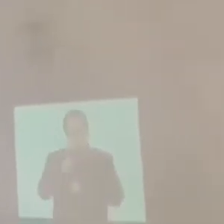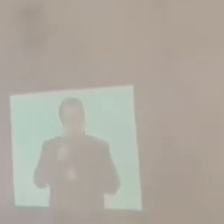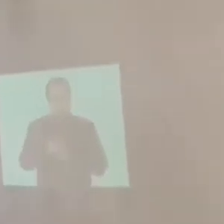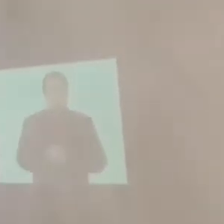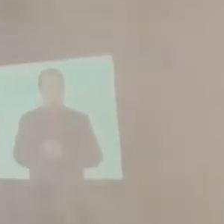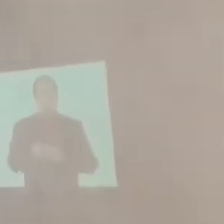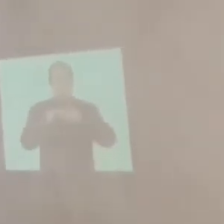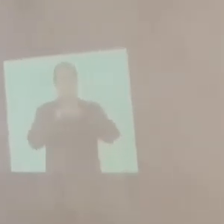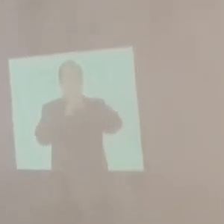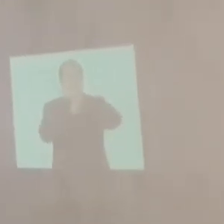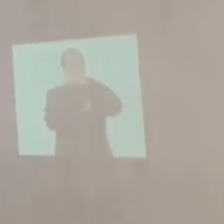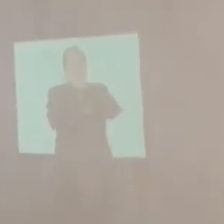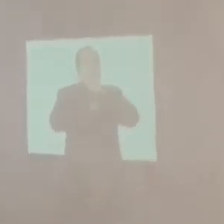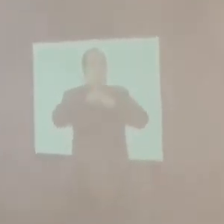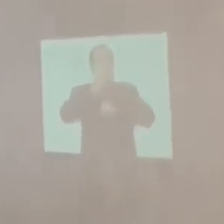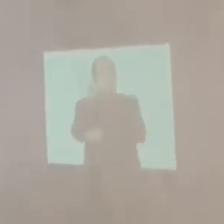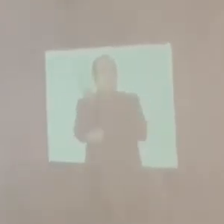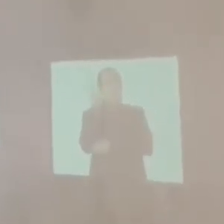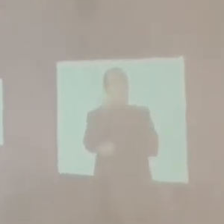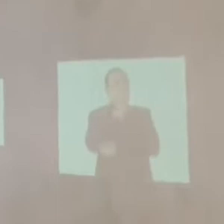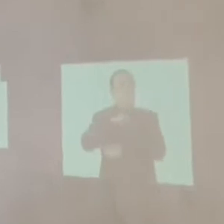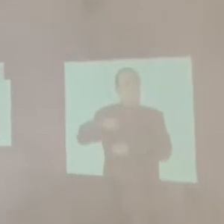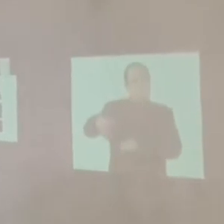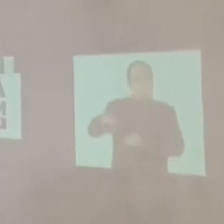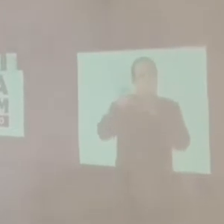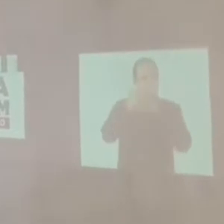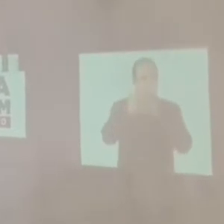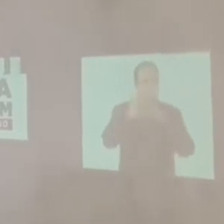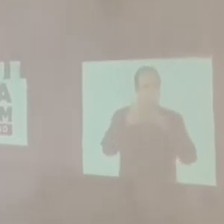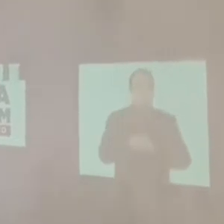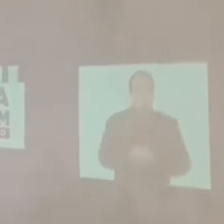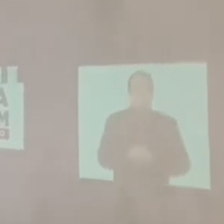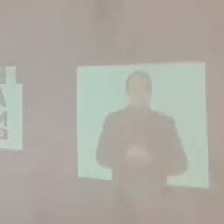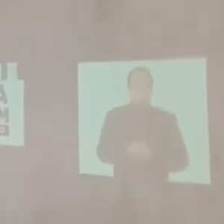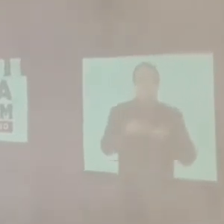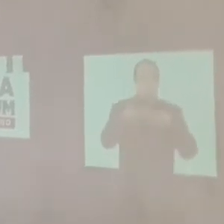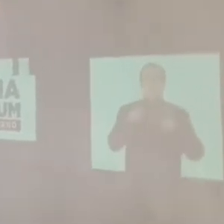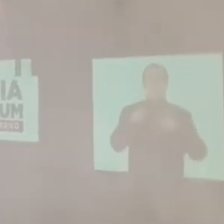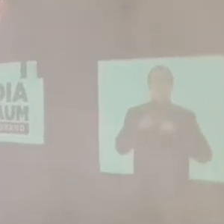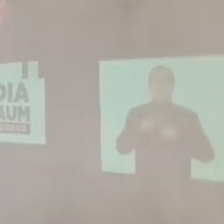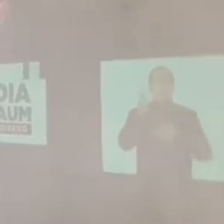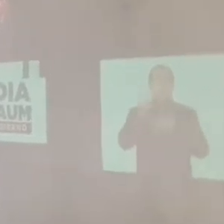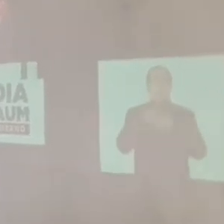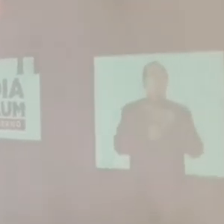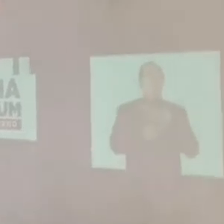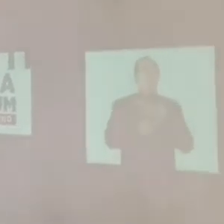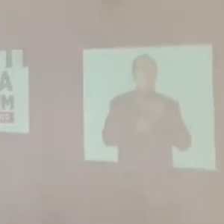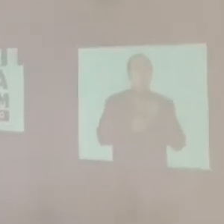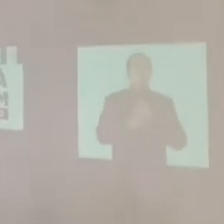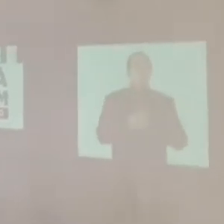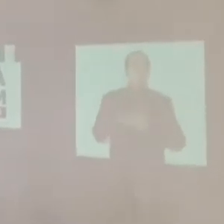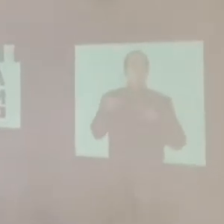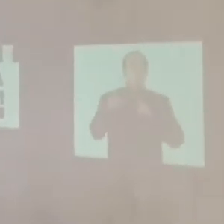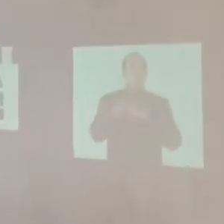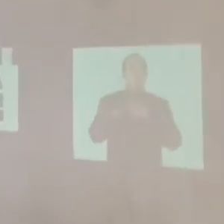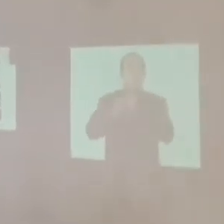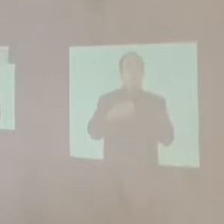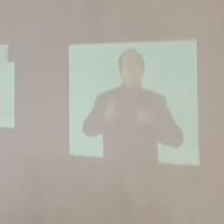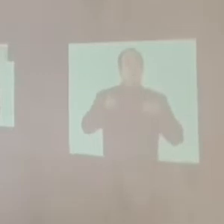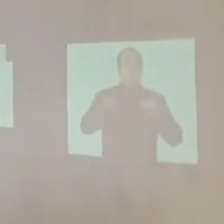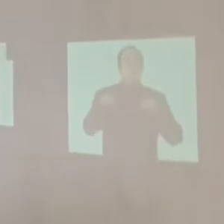los pilares y las universidades de las que hemos hablado, hemos implementado diversos programas para evitar que las y los